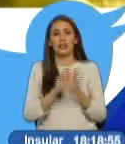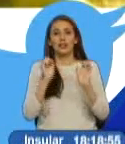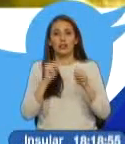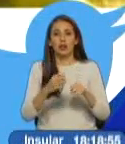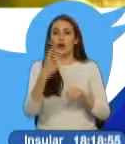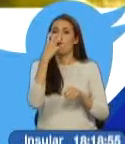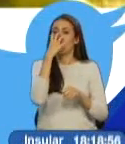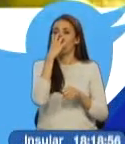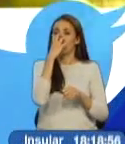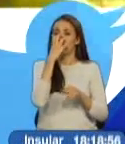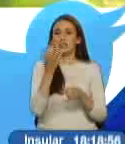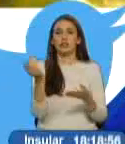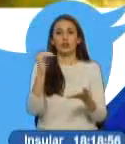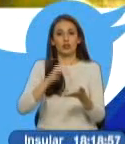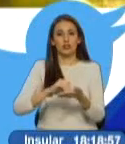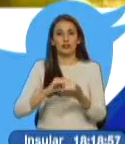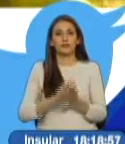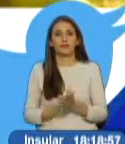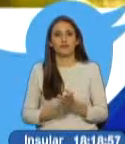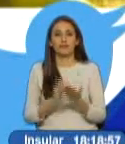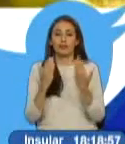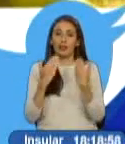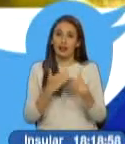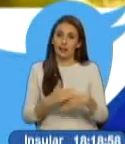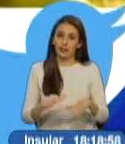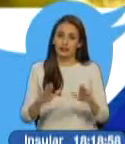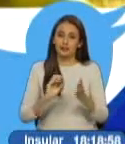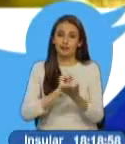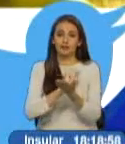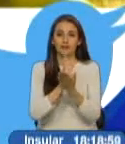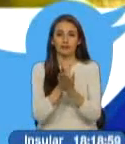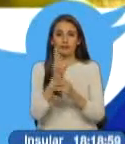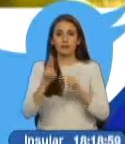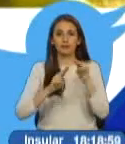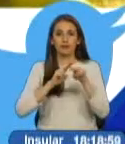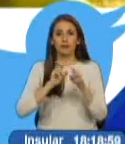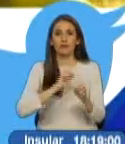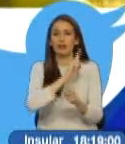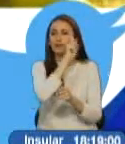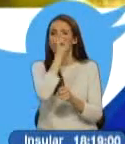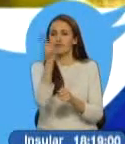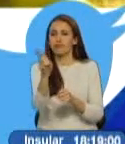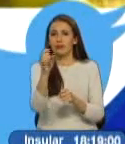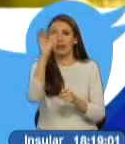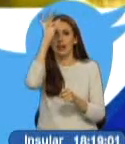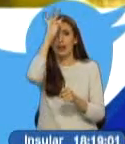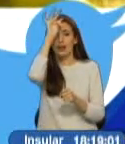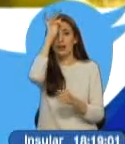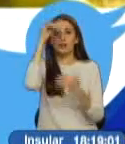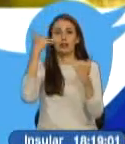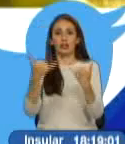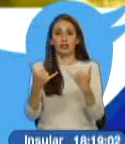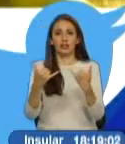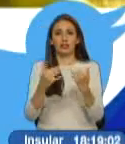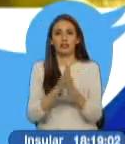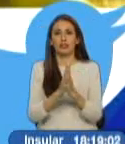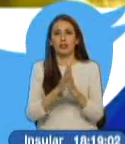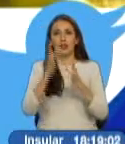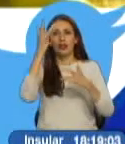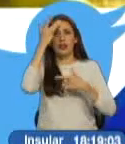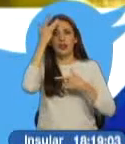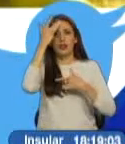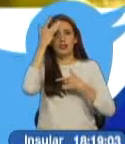que poner nuevamente oxígeno. Así que de la asamblea vine directamente al hospital. Y aquí estoy, con